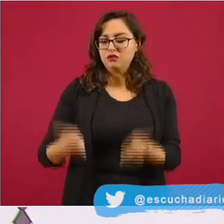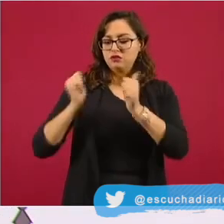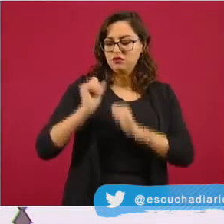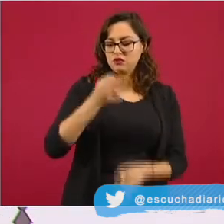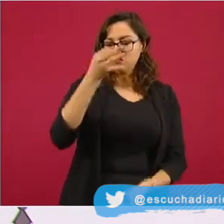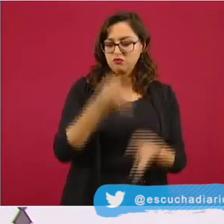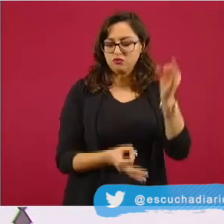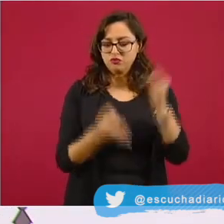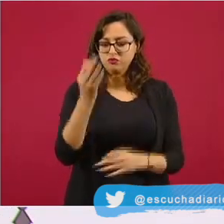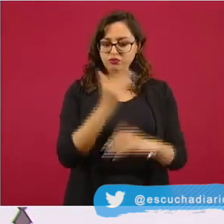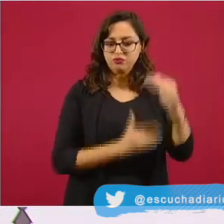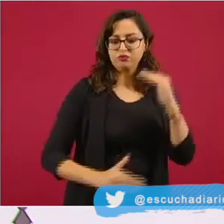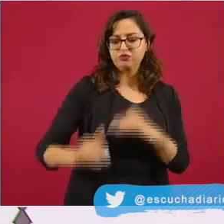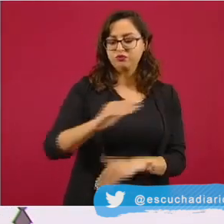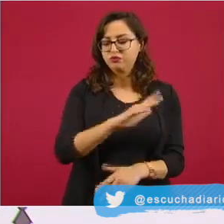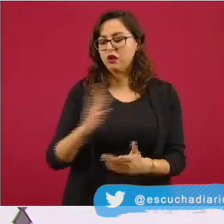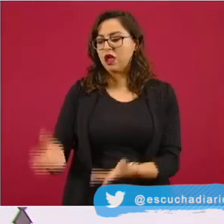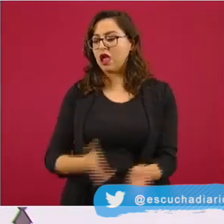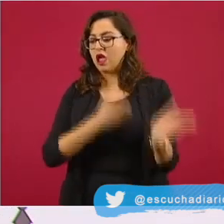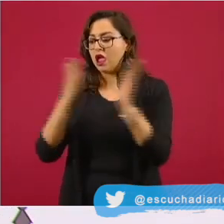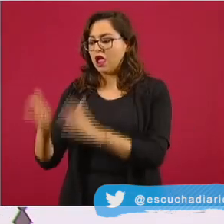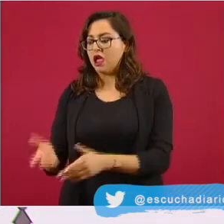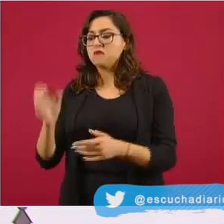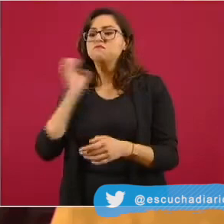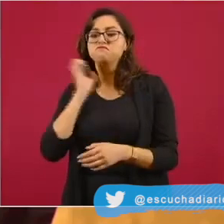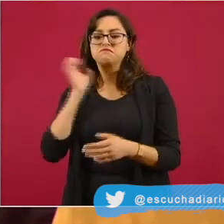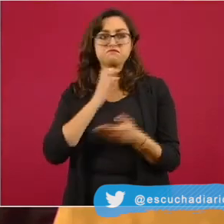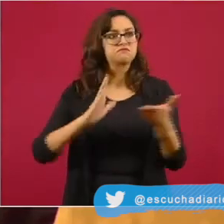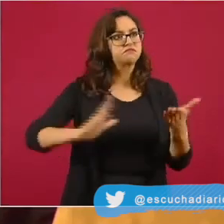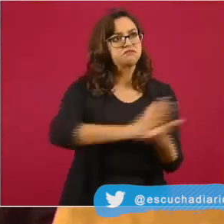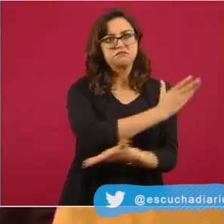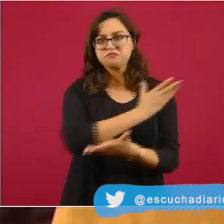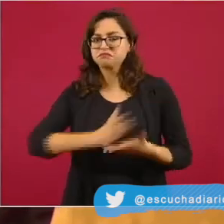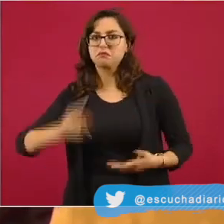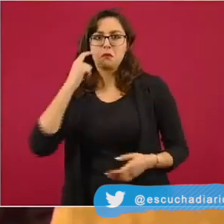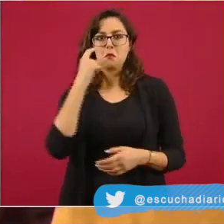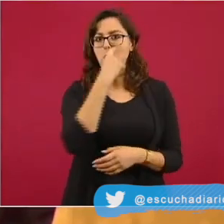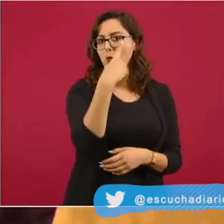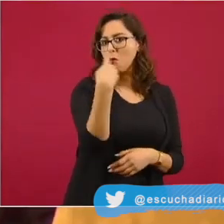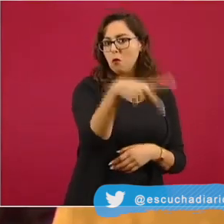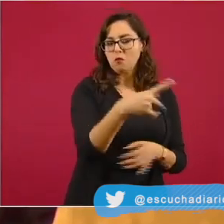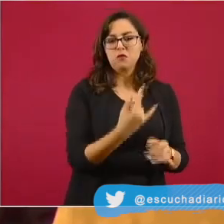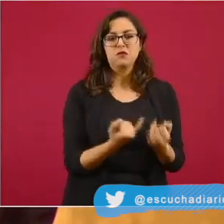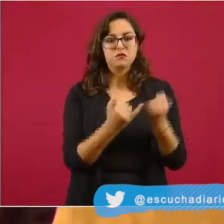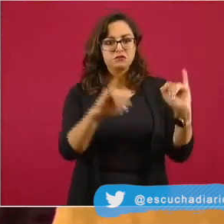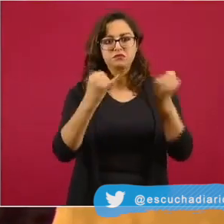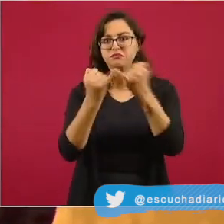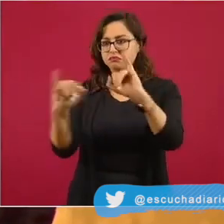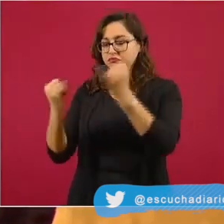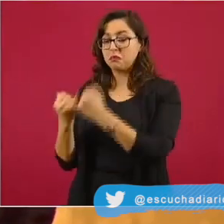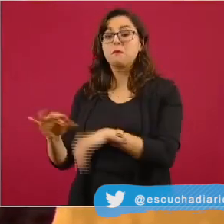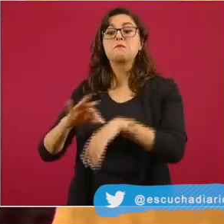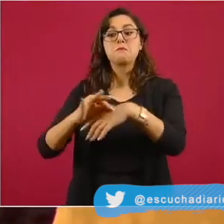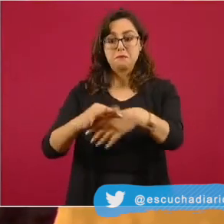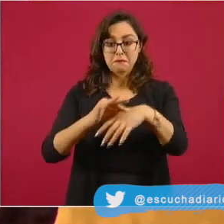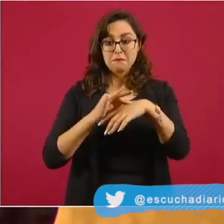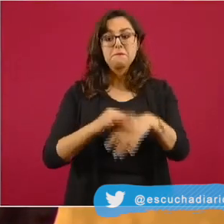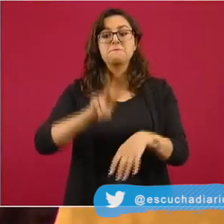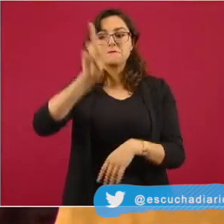República es una realidad. No se fabrican delitos ni se espía